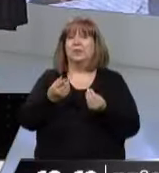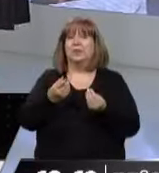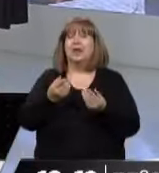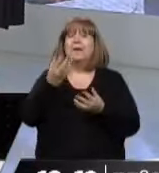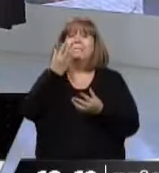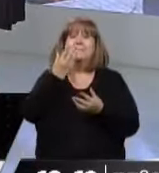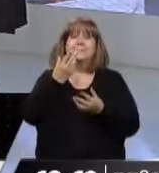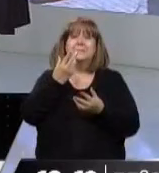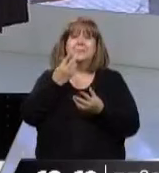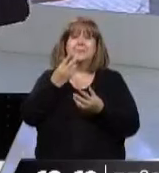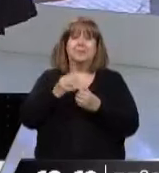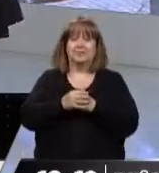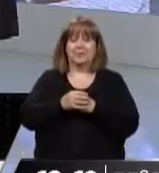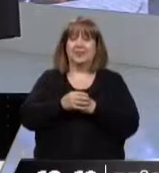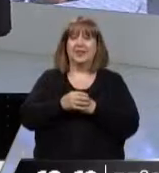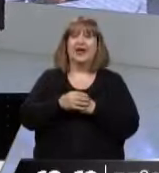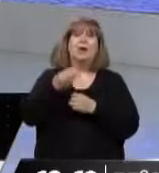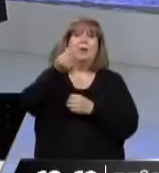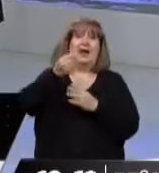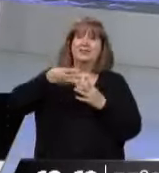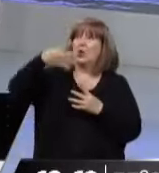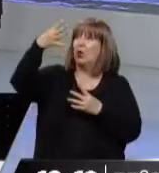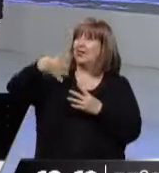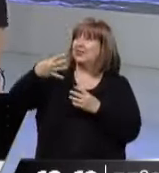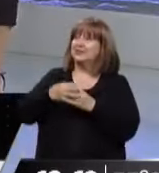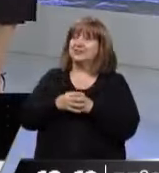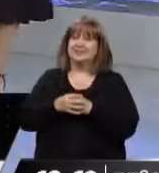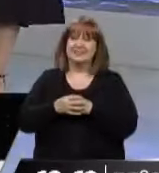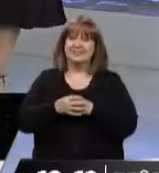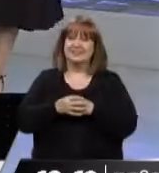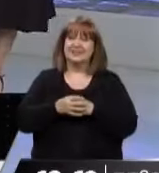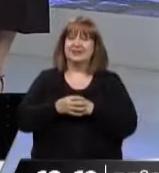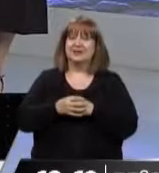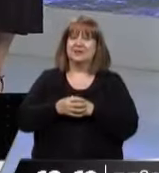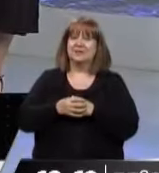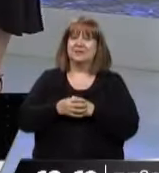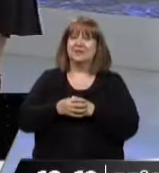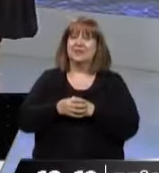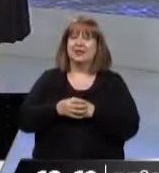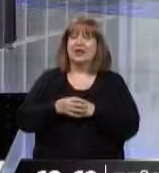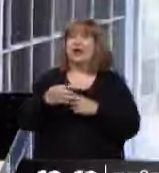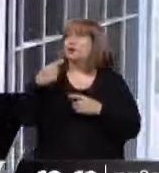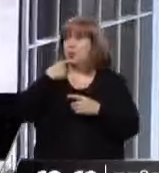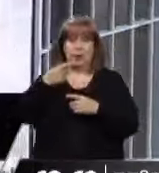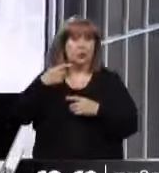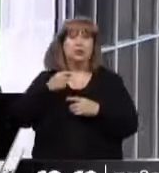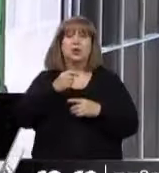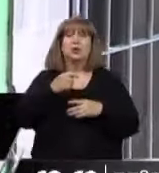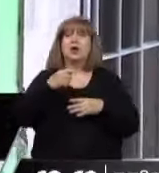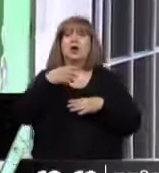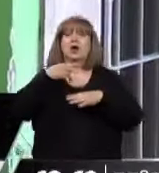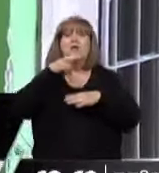gusta, pero se lo voy a decir después de compartir los precios. Vamos a ver cómo están las verduras. Recorriendo las verdulerías y la verdad que